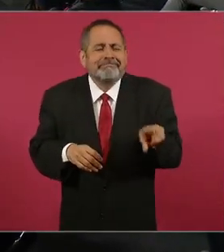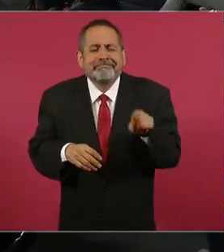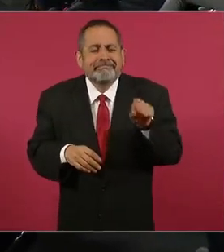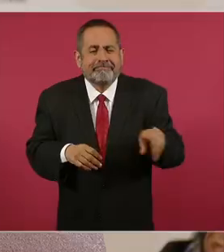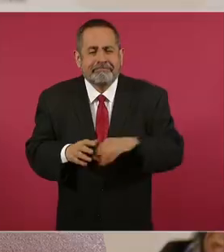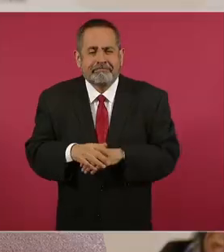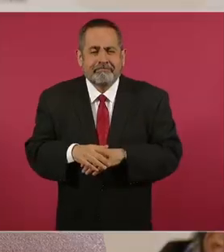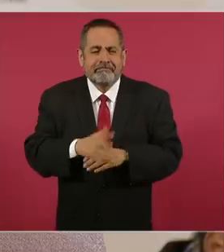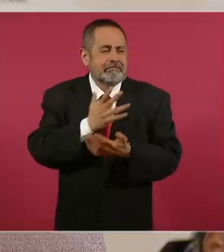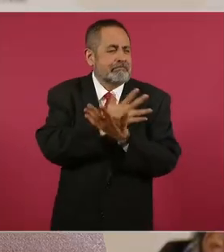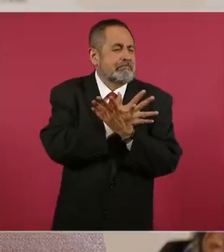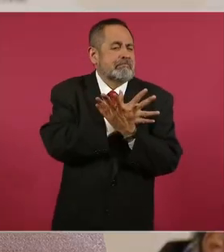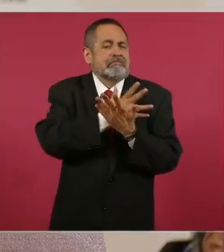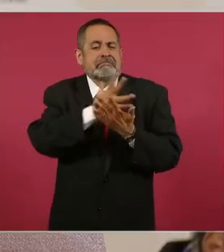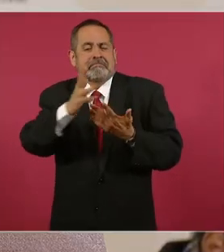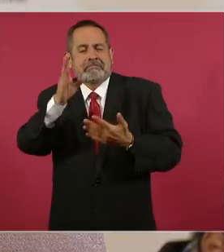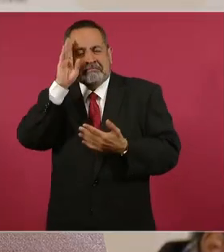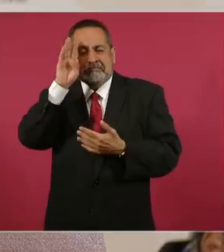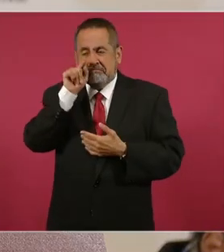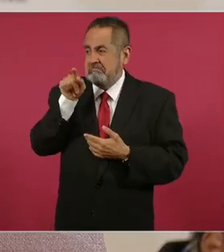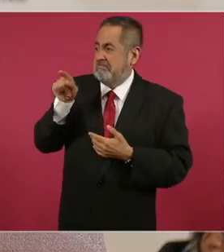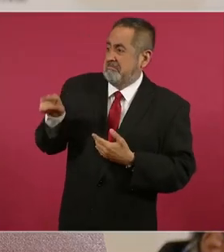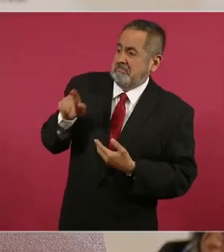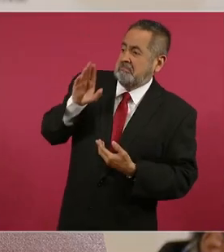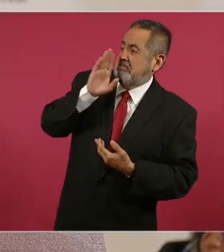del amarillismo,